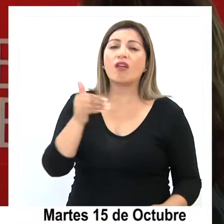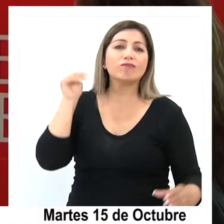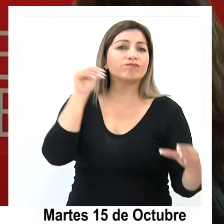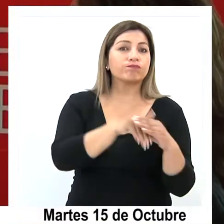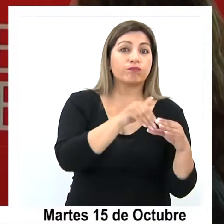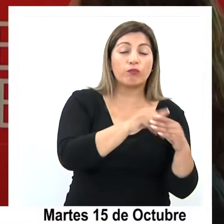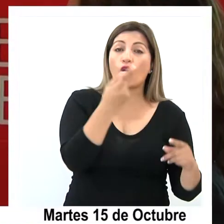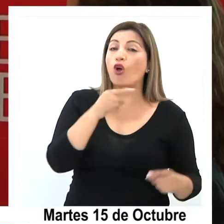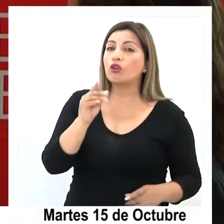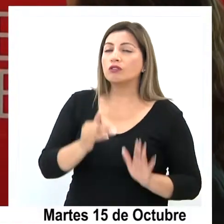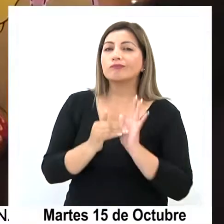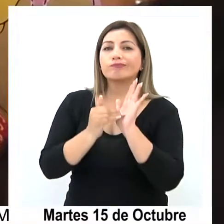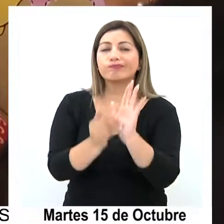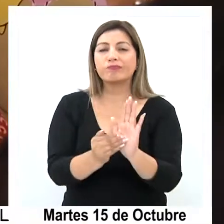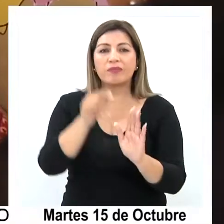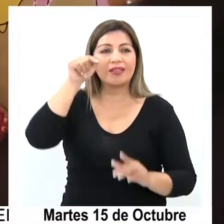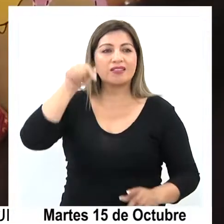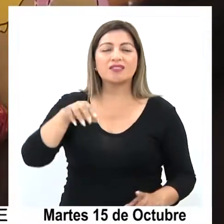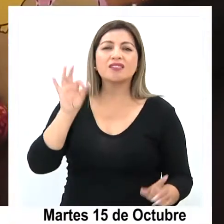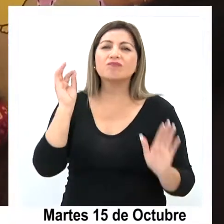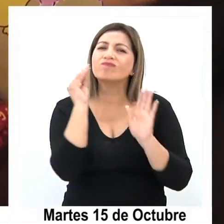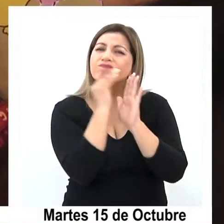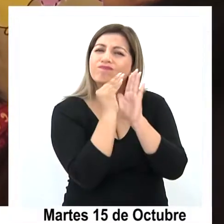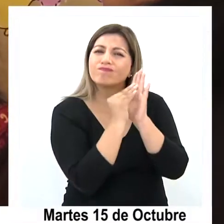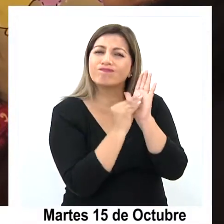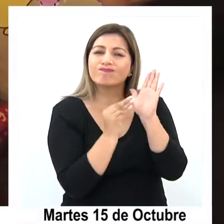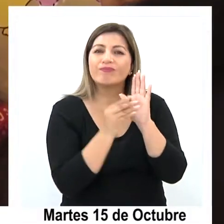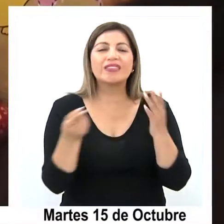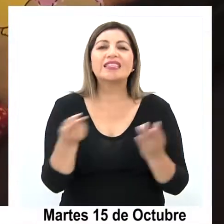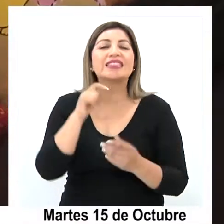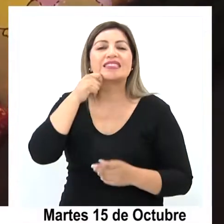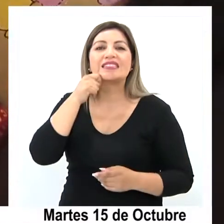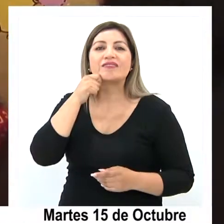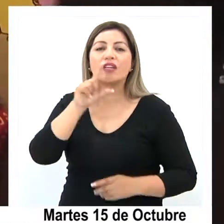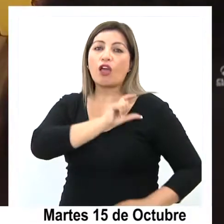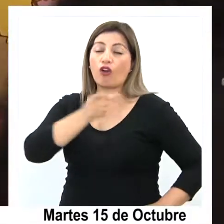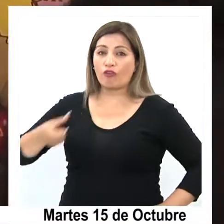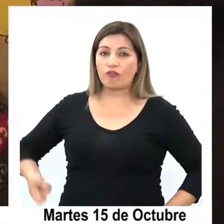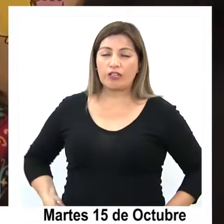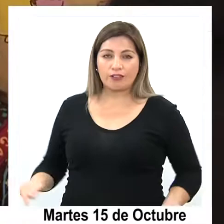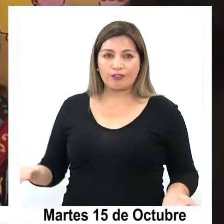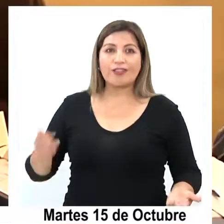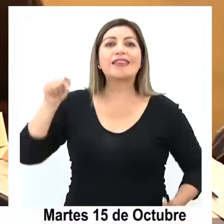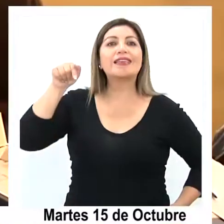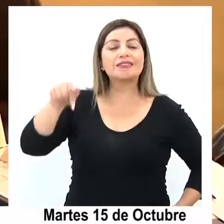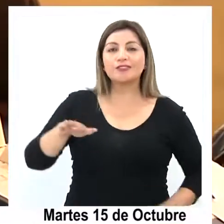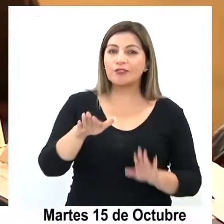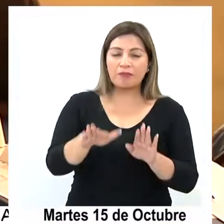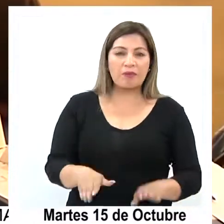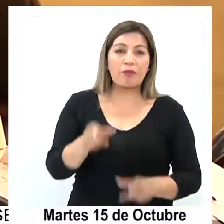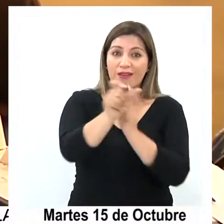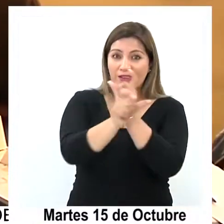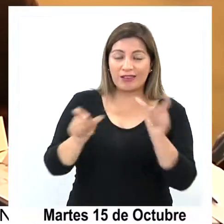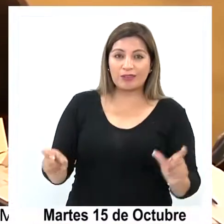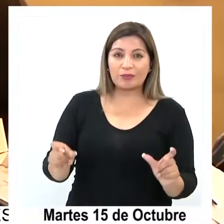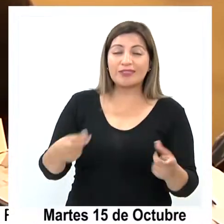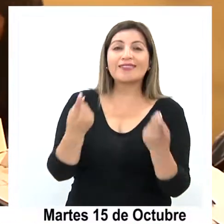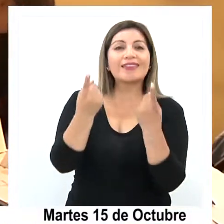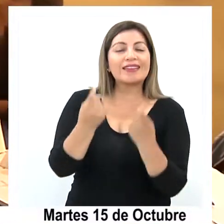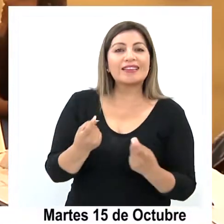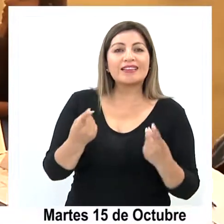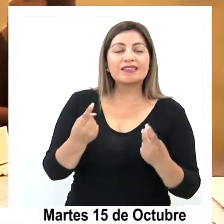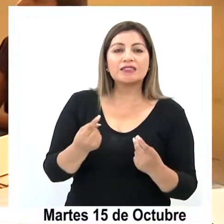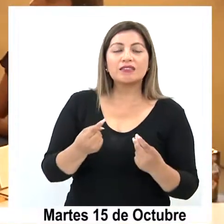y el otro es dar a conocer en detalle en qué consiste la elección a gobernador regional. Asimismo, las personas que